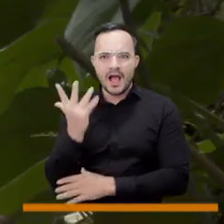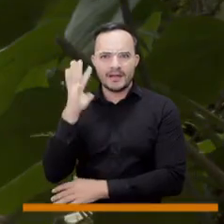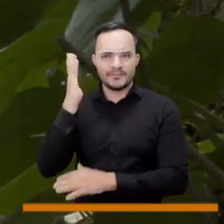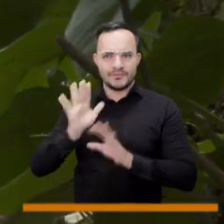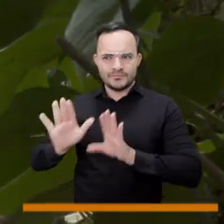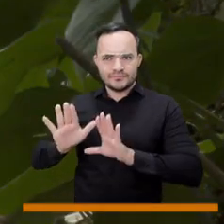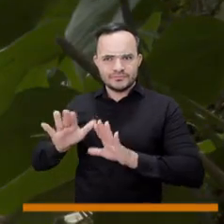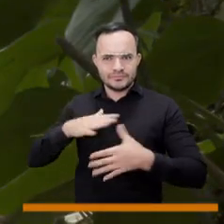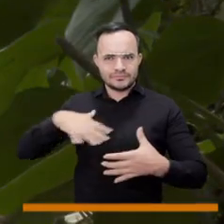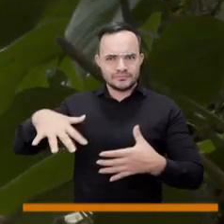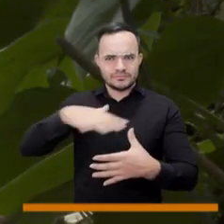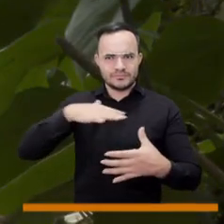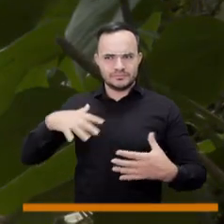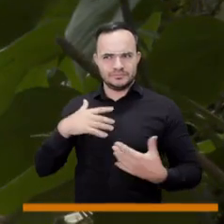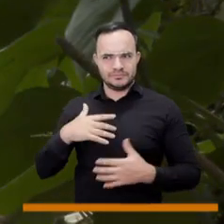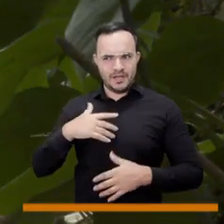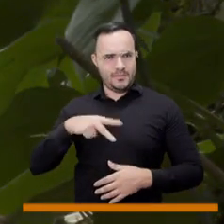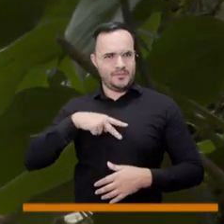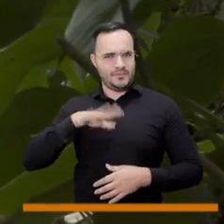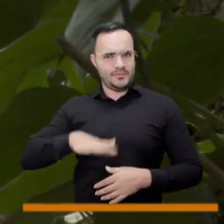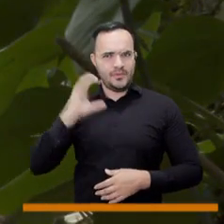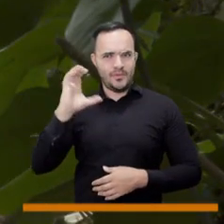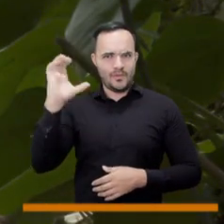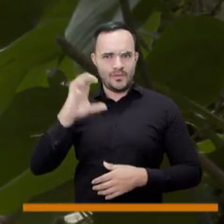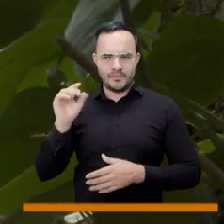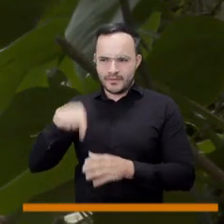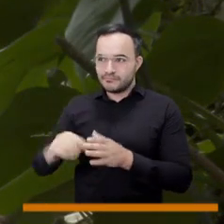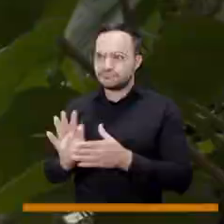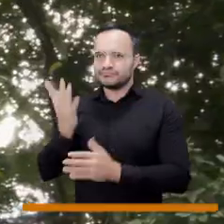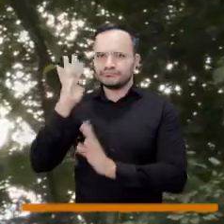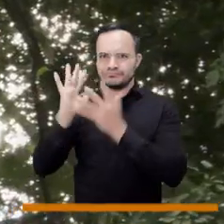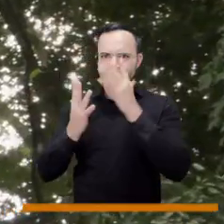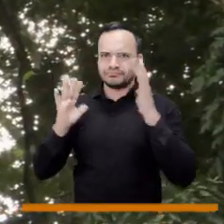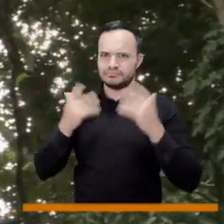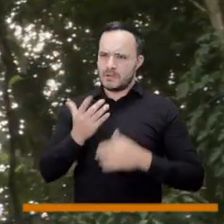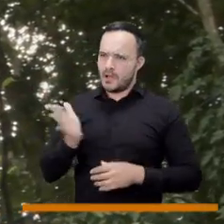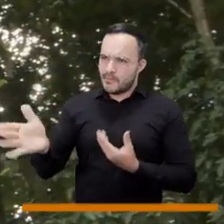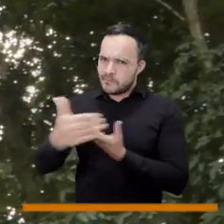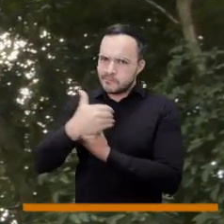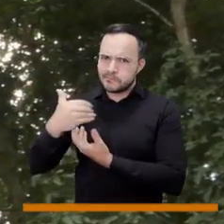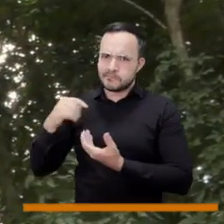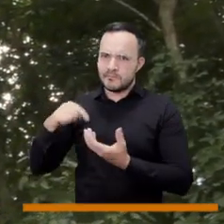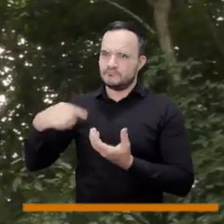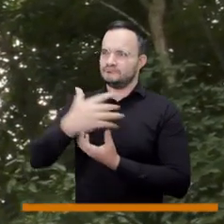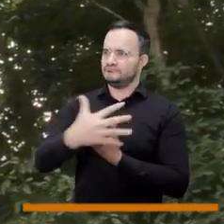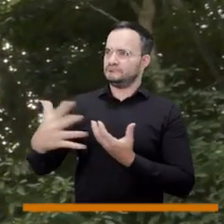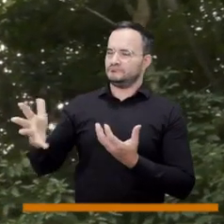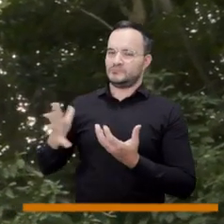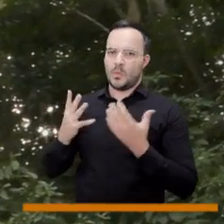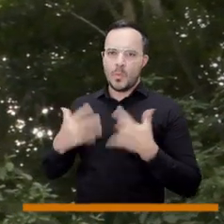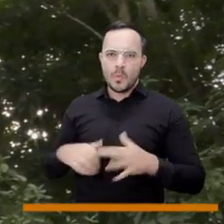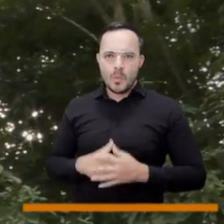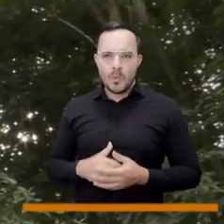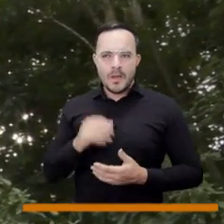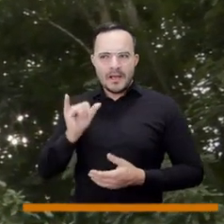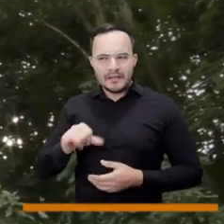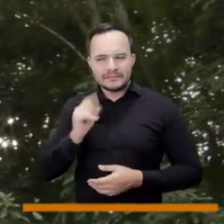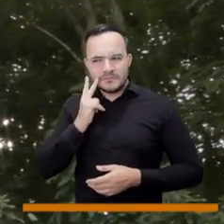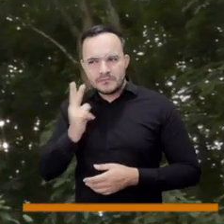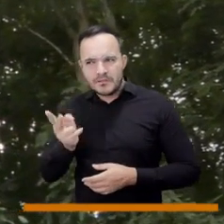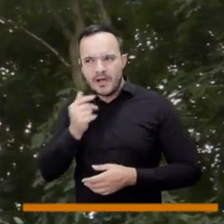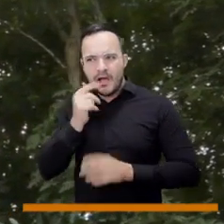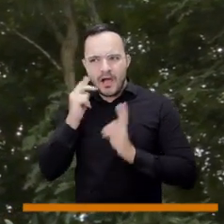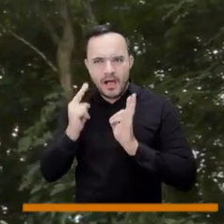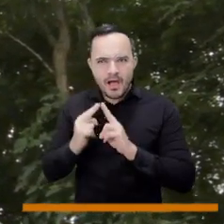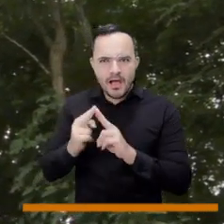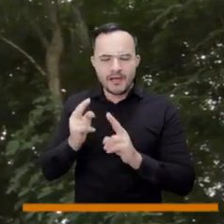muy bonitos, árboles colombianos, endémicos. Y sí, es al ver el semillero de él y